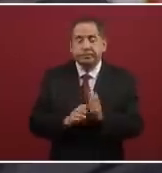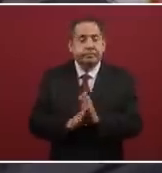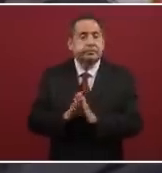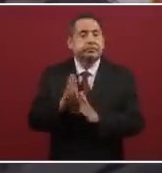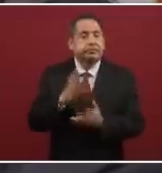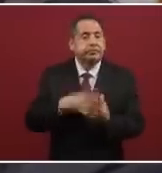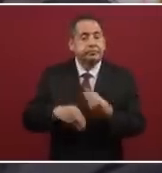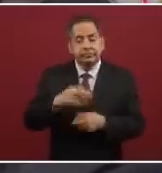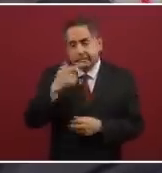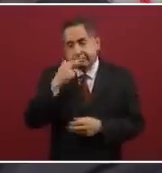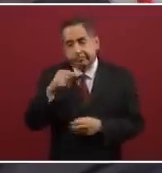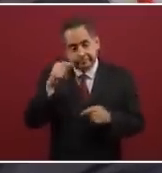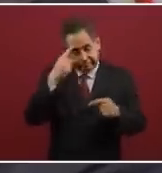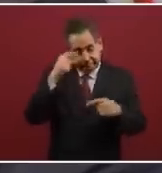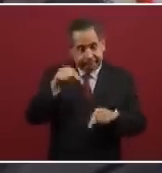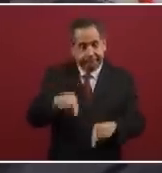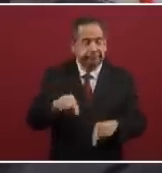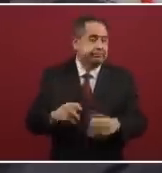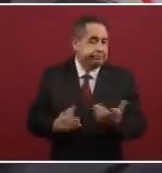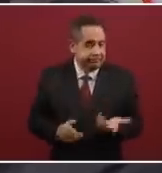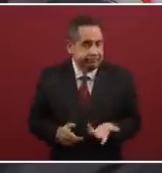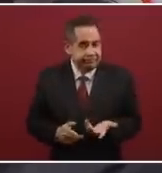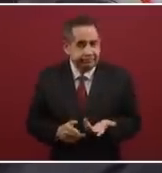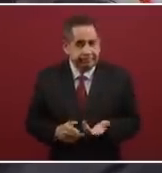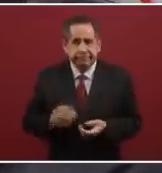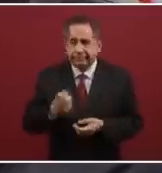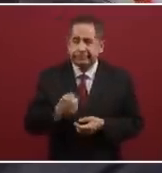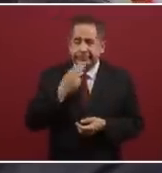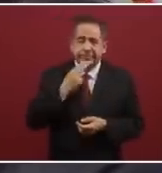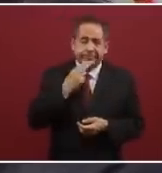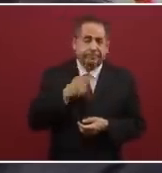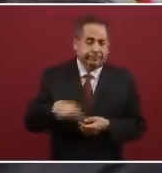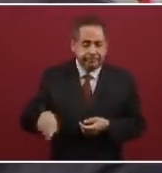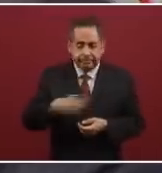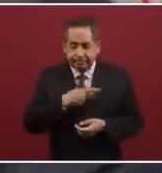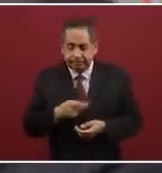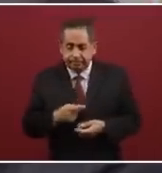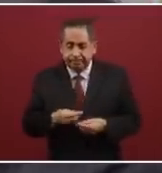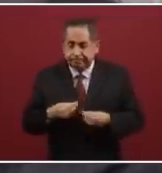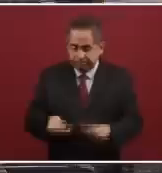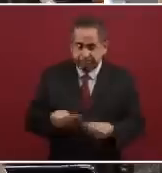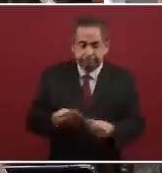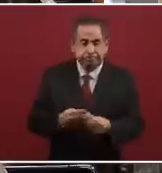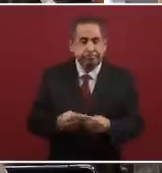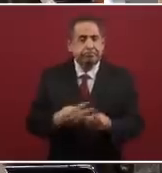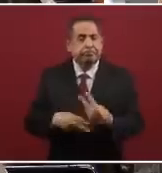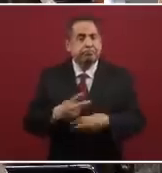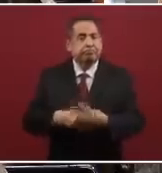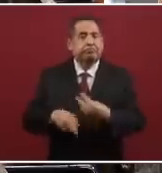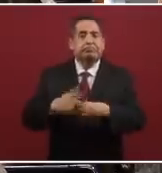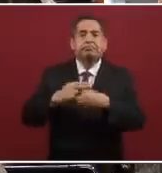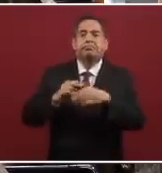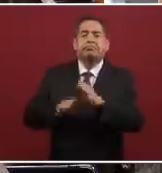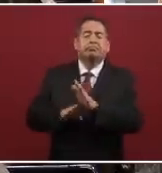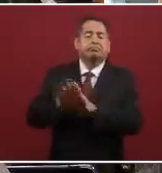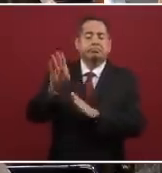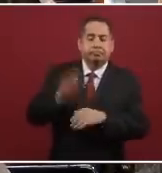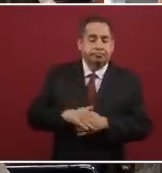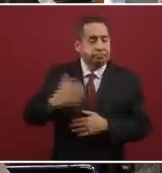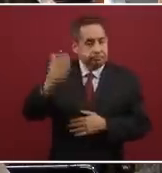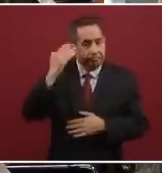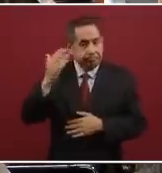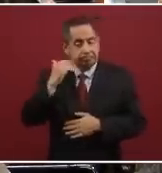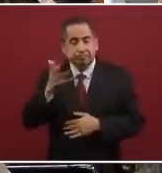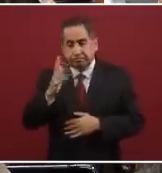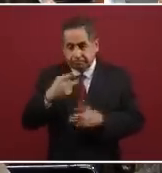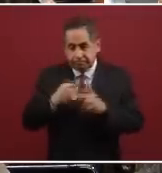economía desde abajo, que eso es muy importante. Empezamos con 50